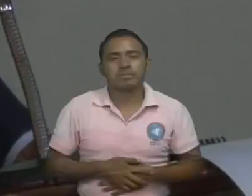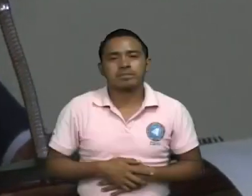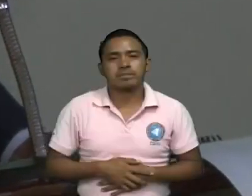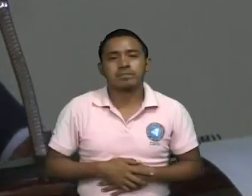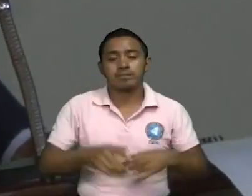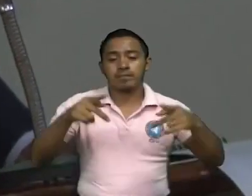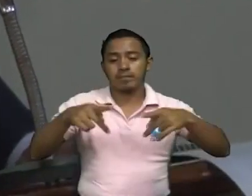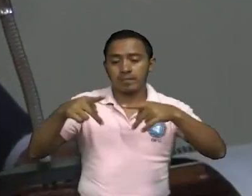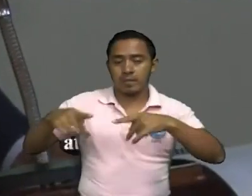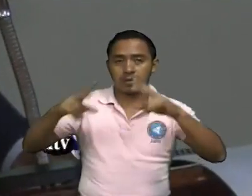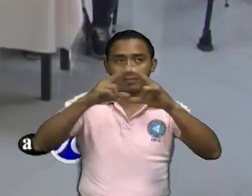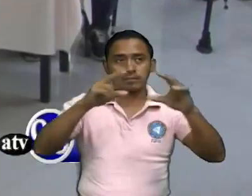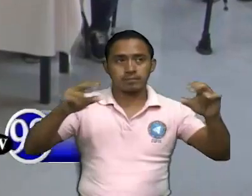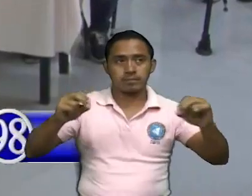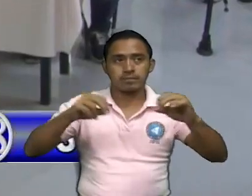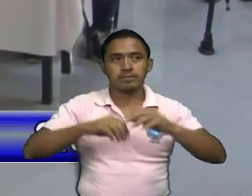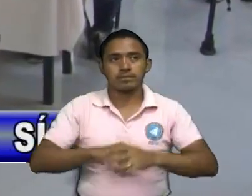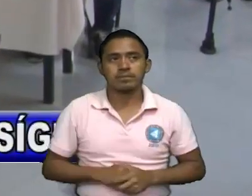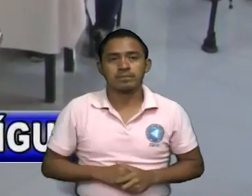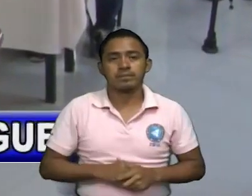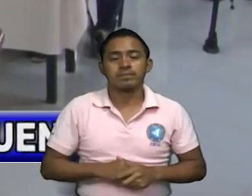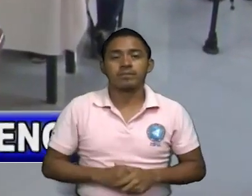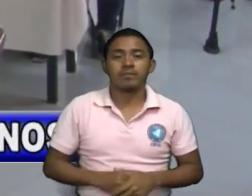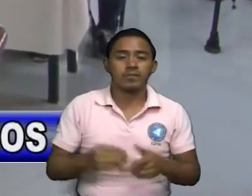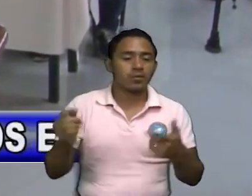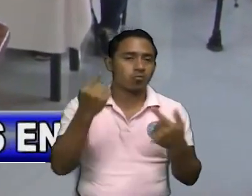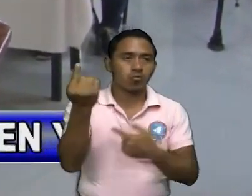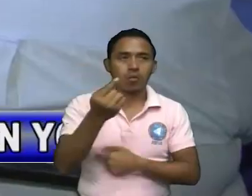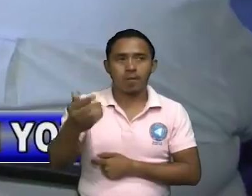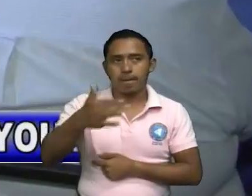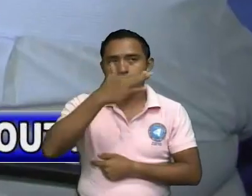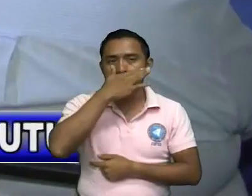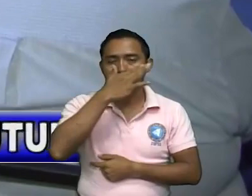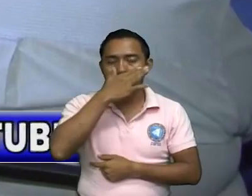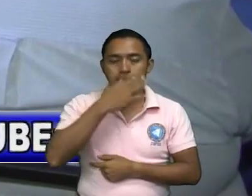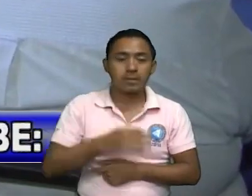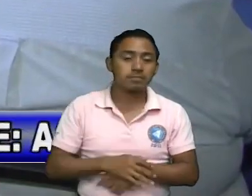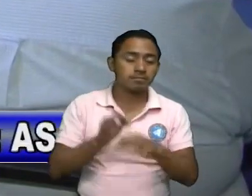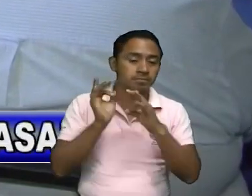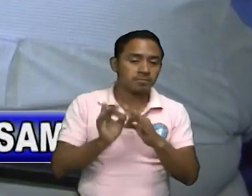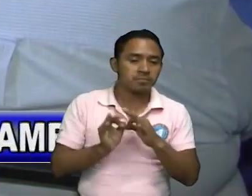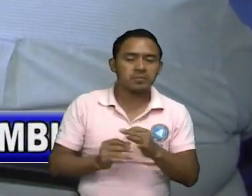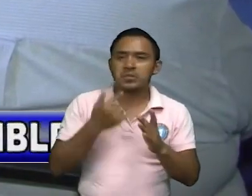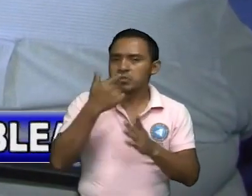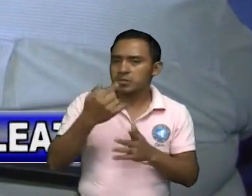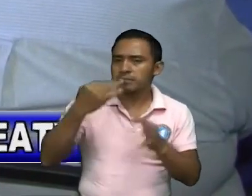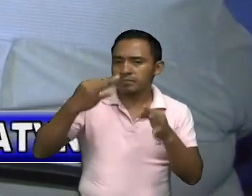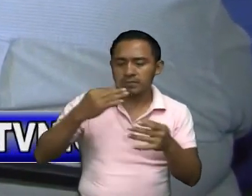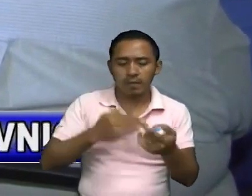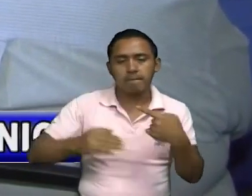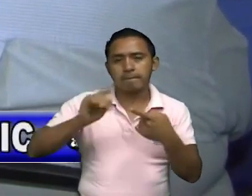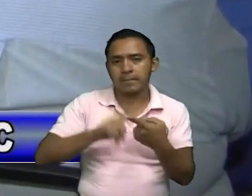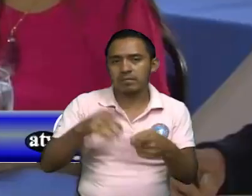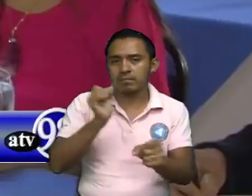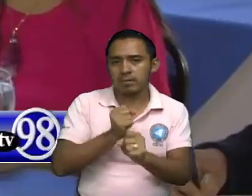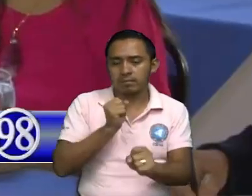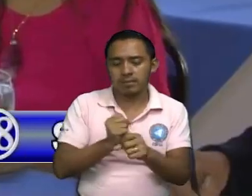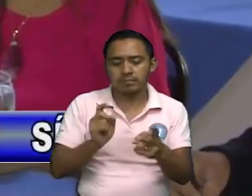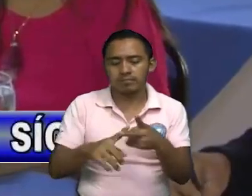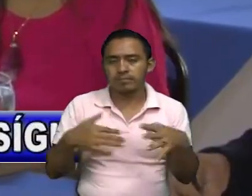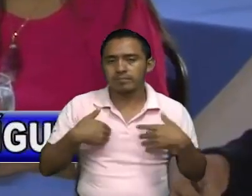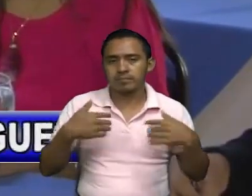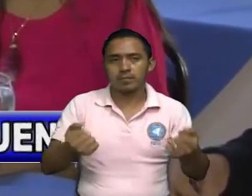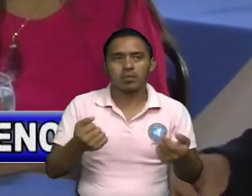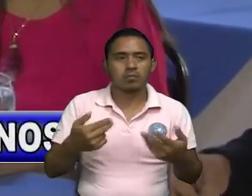Los nicaragüenses están convencidos que solo el Frente Sandinista en el poder garantiza a las familias más empleo, educación y salud